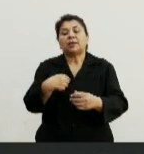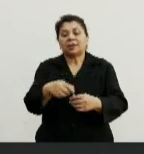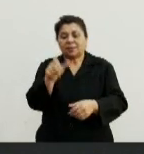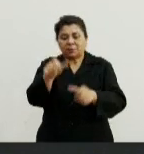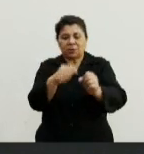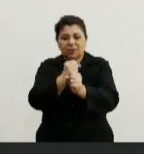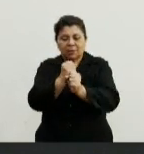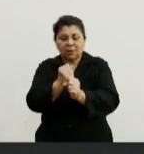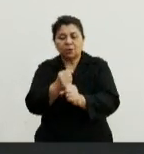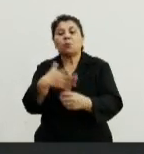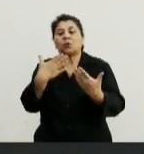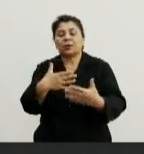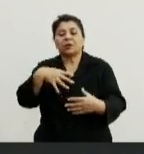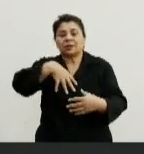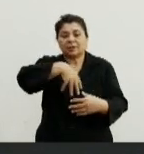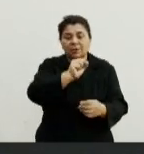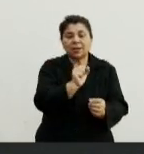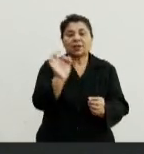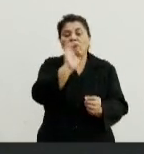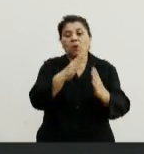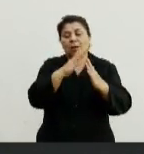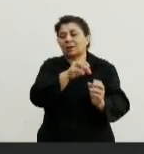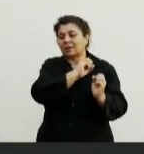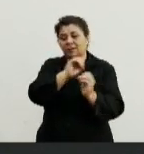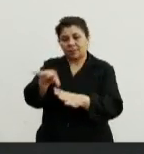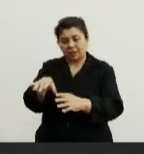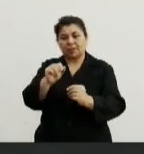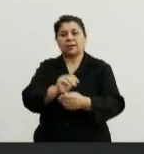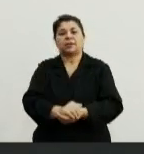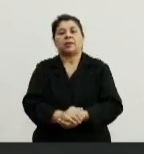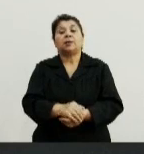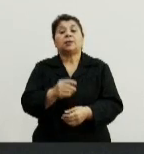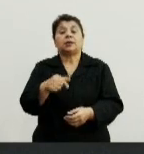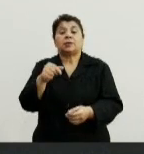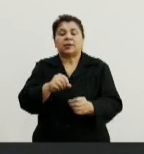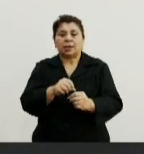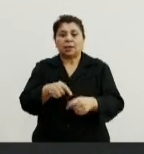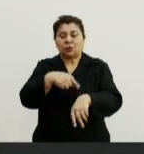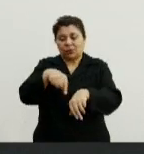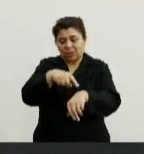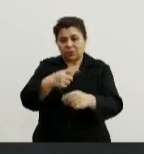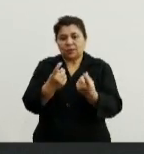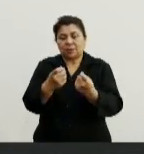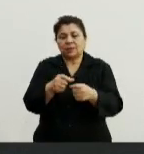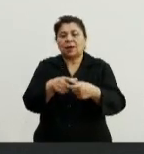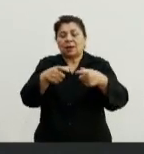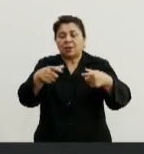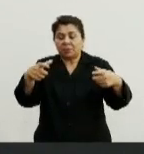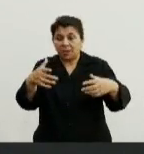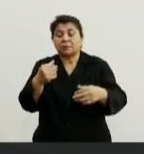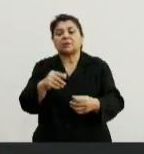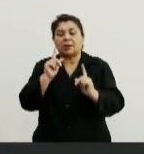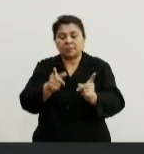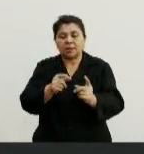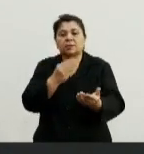aumentar unidades para esos horarios así será requerido también se